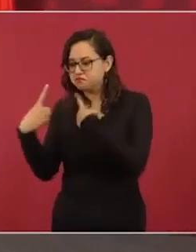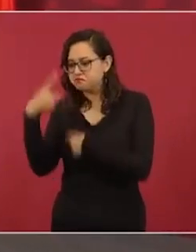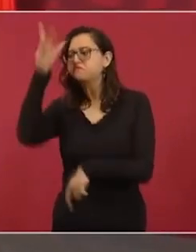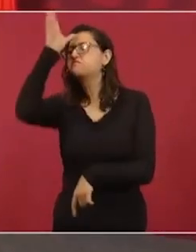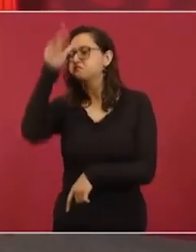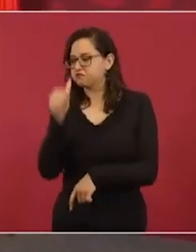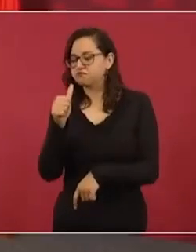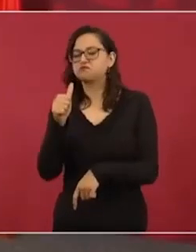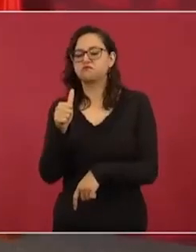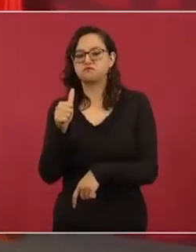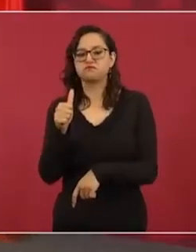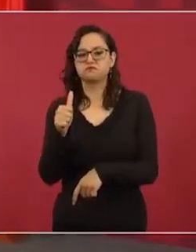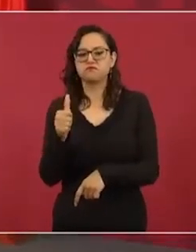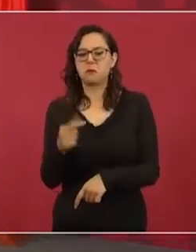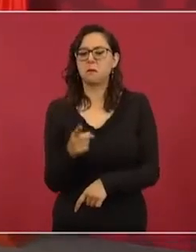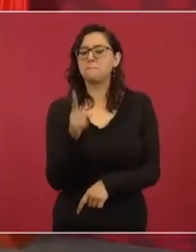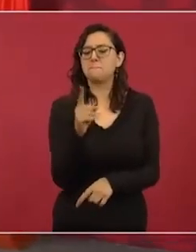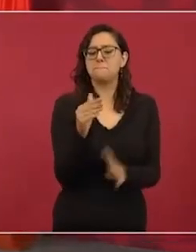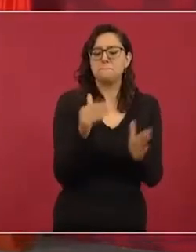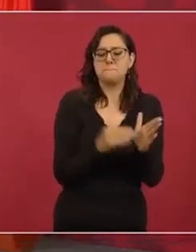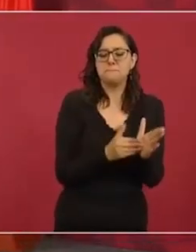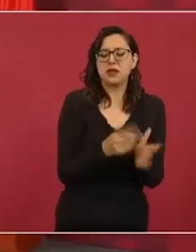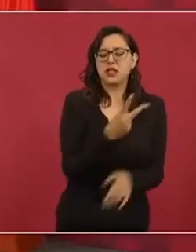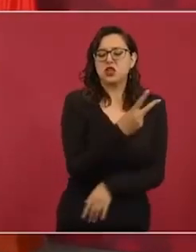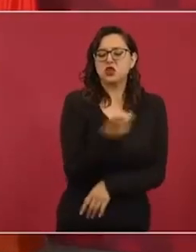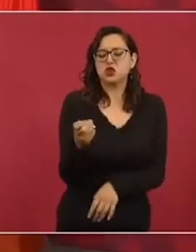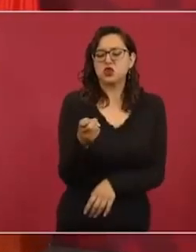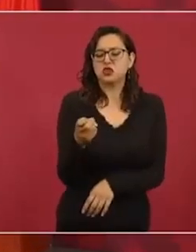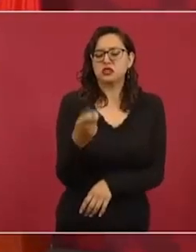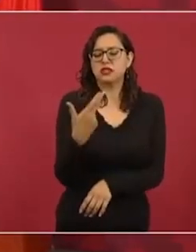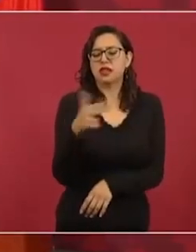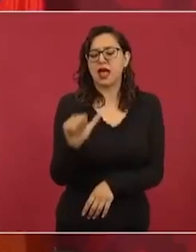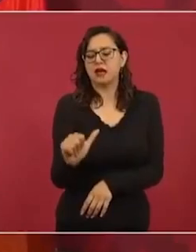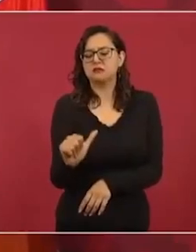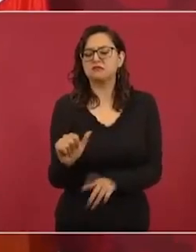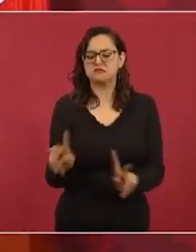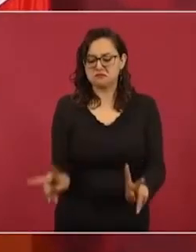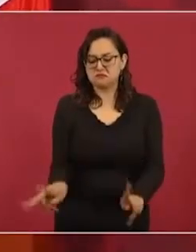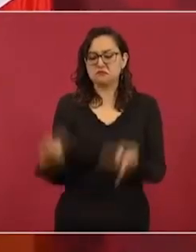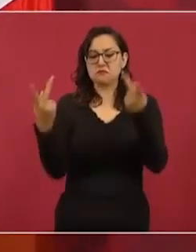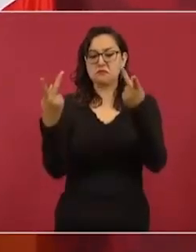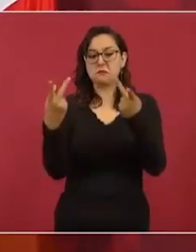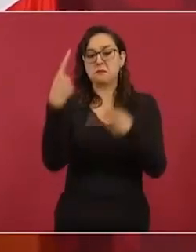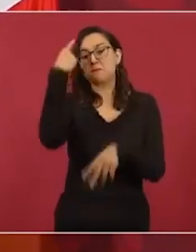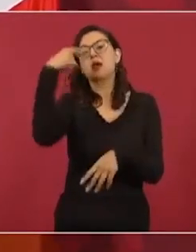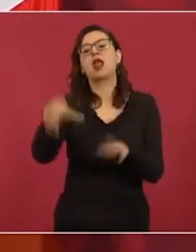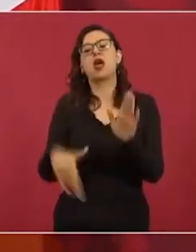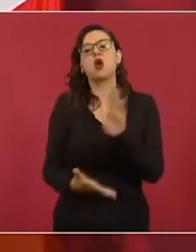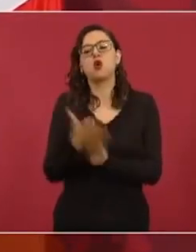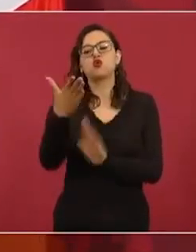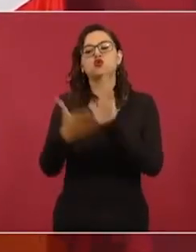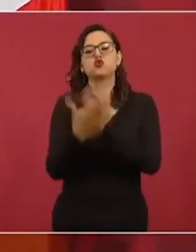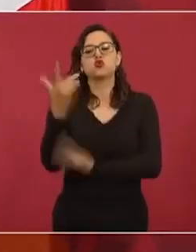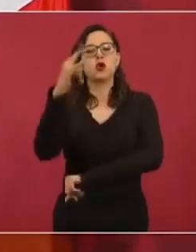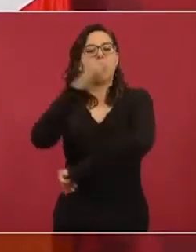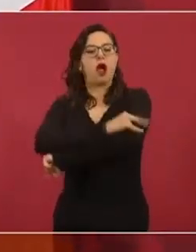vender, creo que 1,200 hectáreas para el aeropuerto, porque ayer hablaba yo de